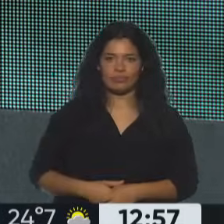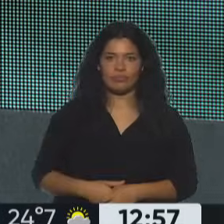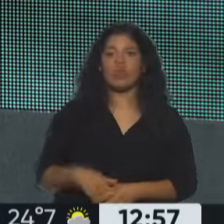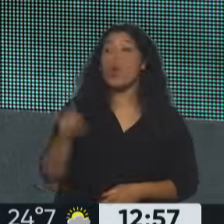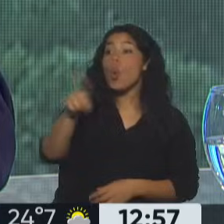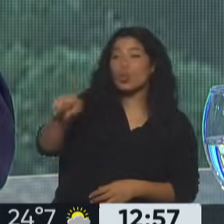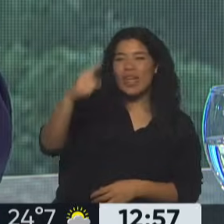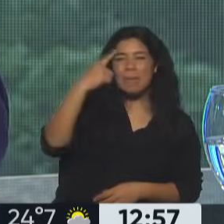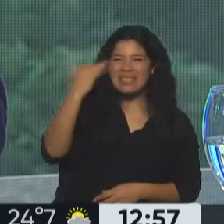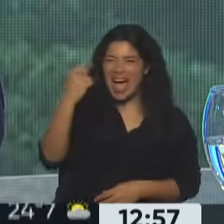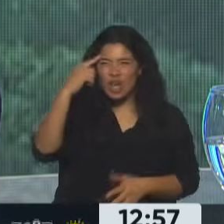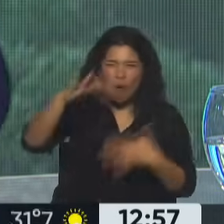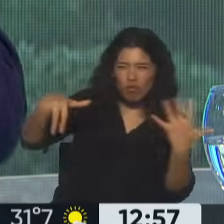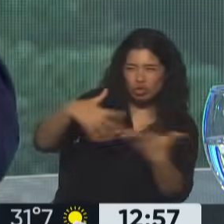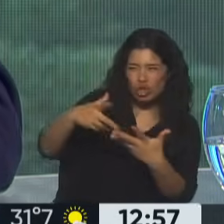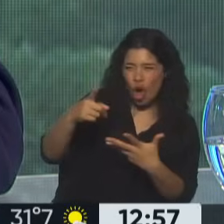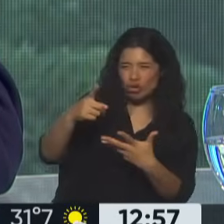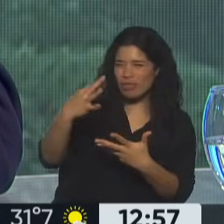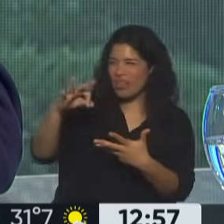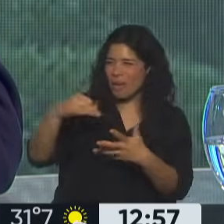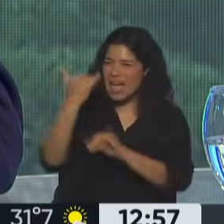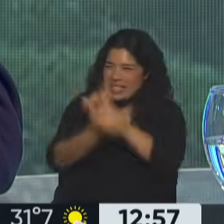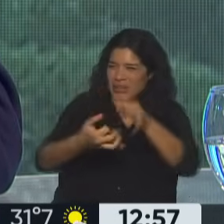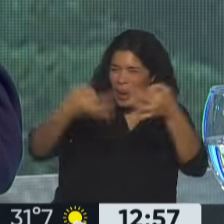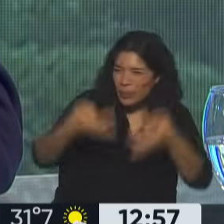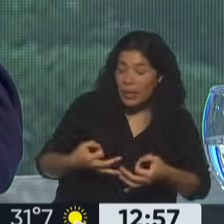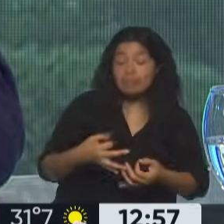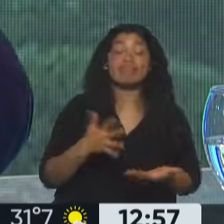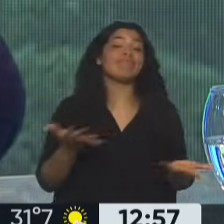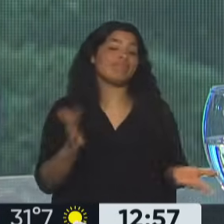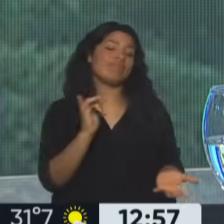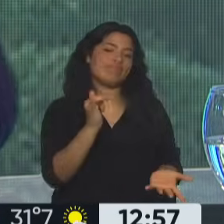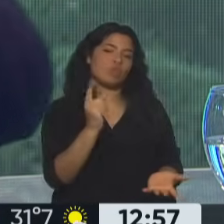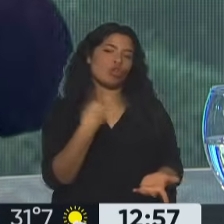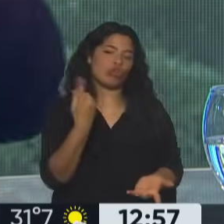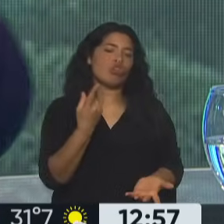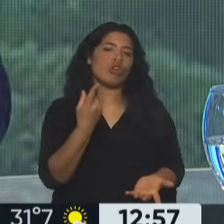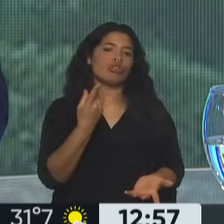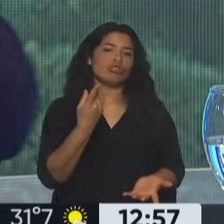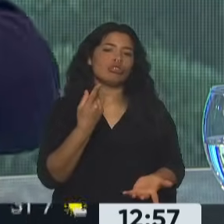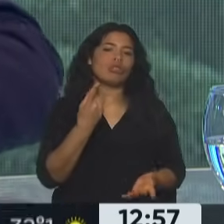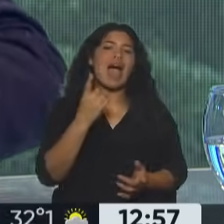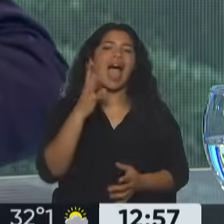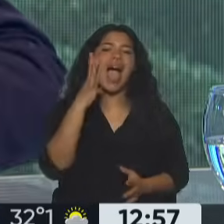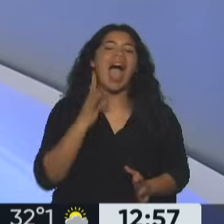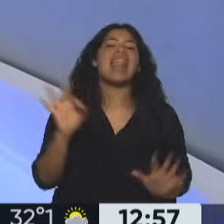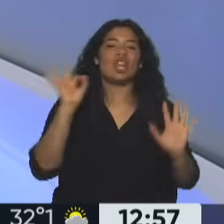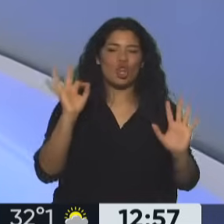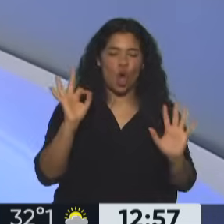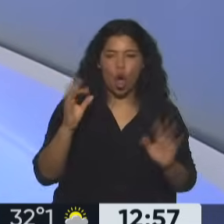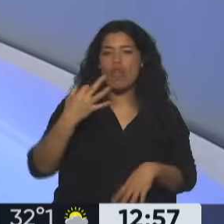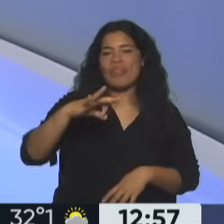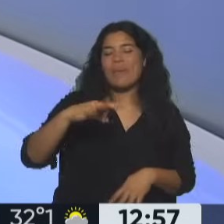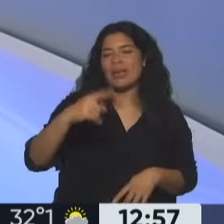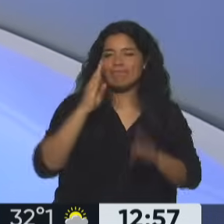hay que clarificar de alguna manera Hay una parte que los muchachos que somos más grandes y no estamos viendo que es el tiktok que es el celular o sea nosotros trabajamos con el celular